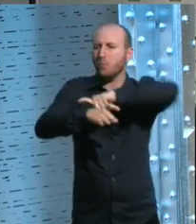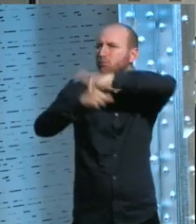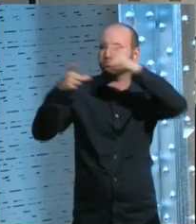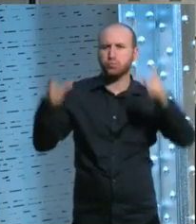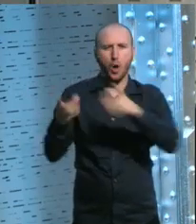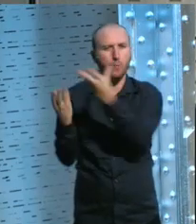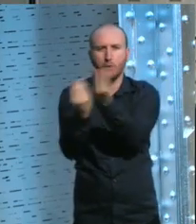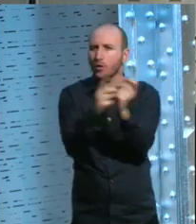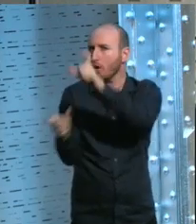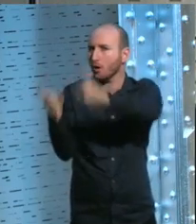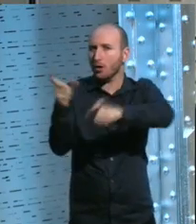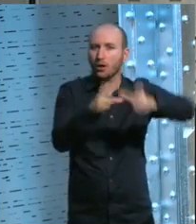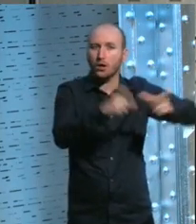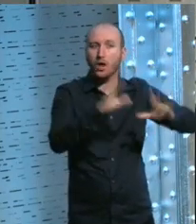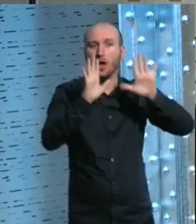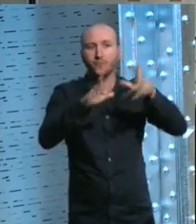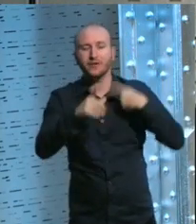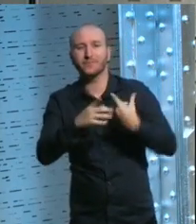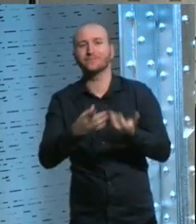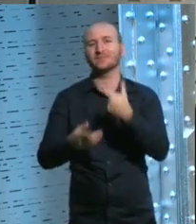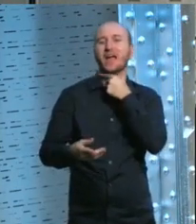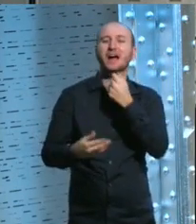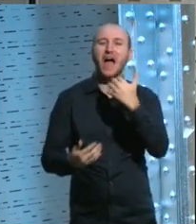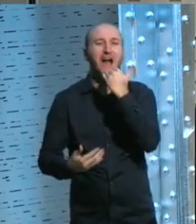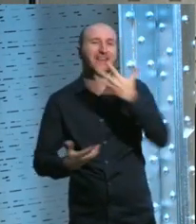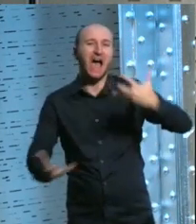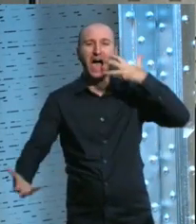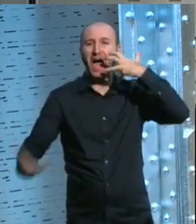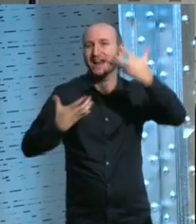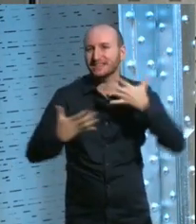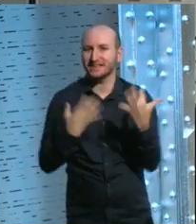pero donde el chiste, el arte, es